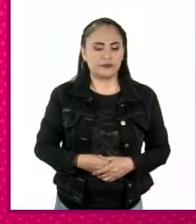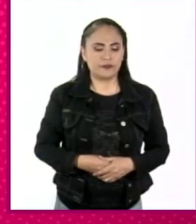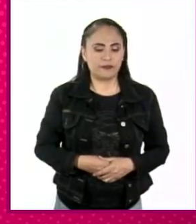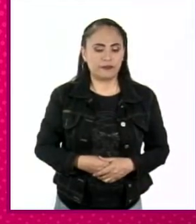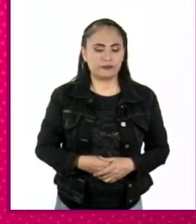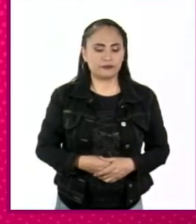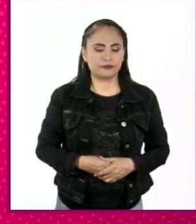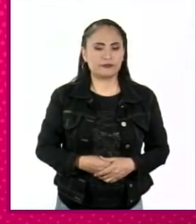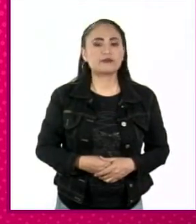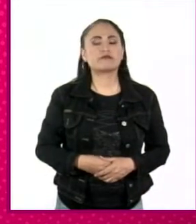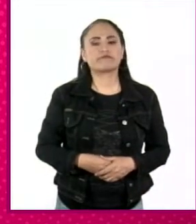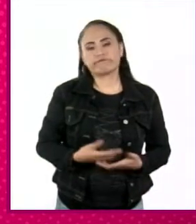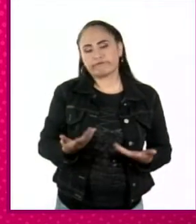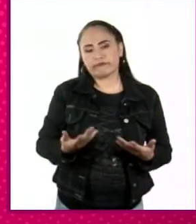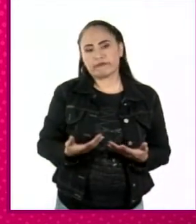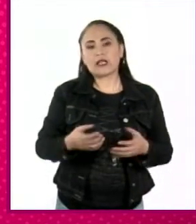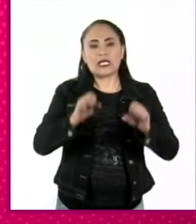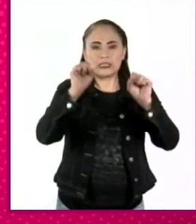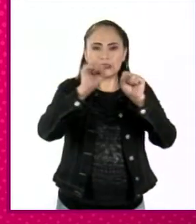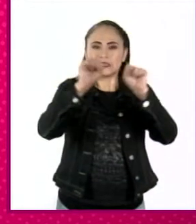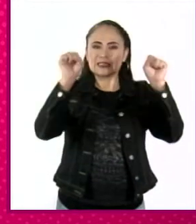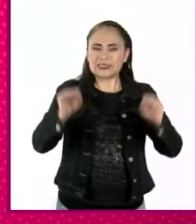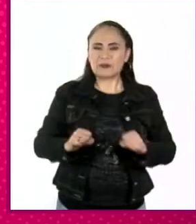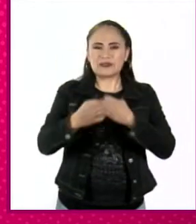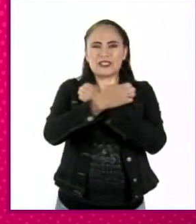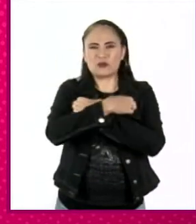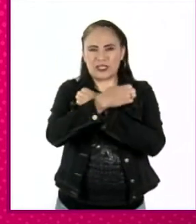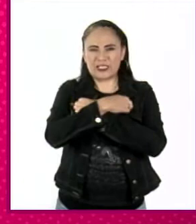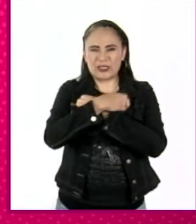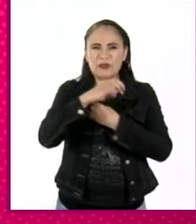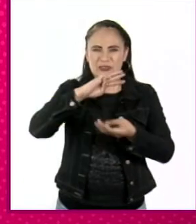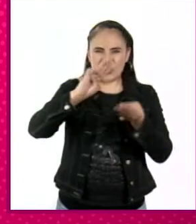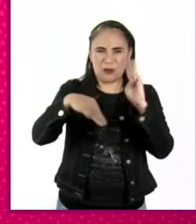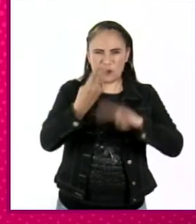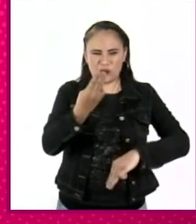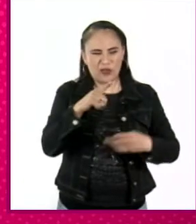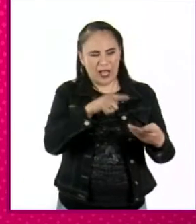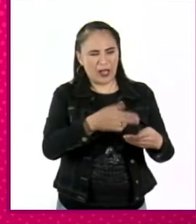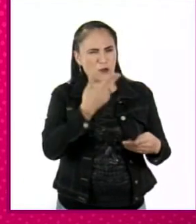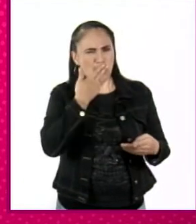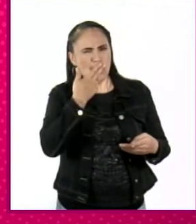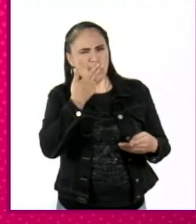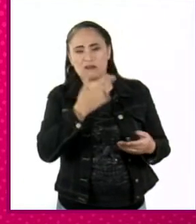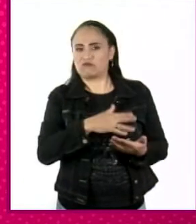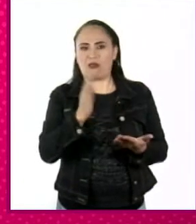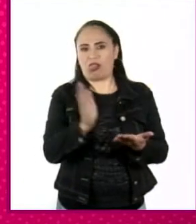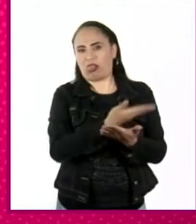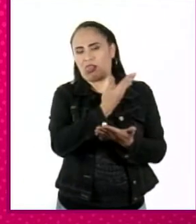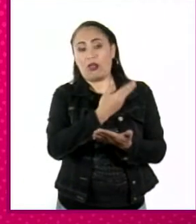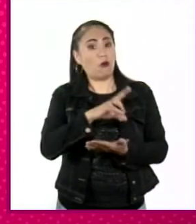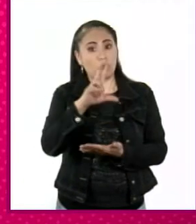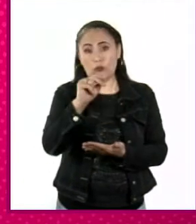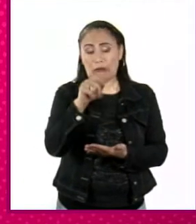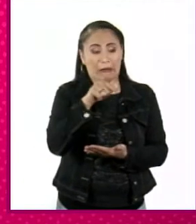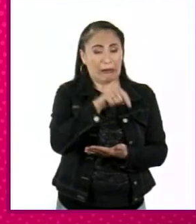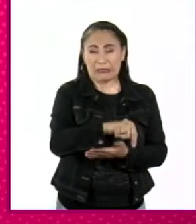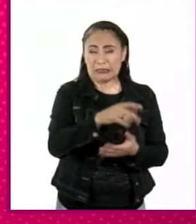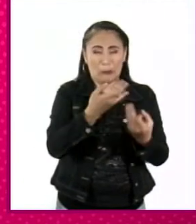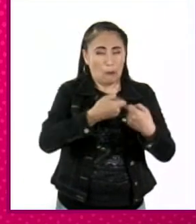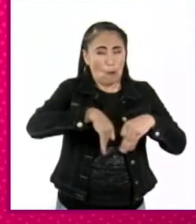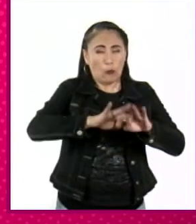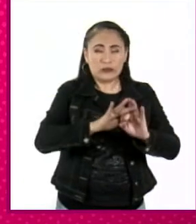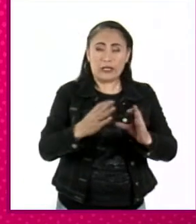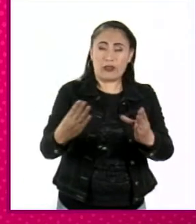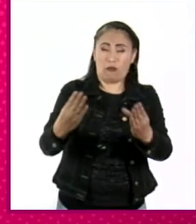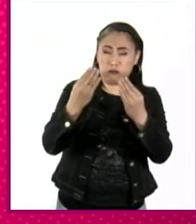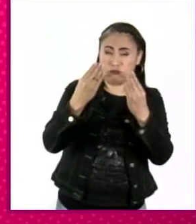muchos sistemas educativos a nivel mundial la ven de lado cuando es maestra de vida. ¿Por qué